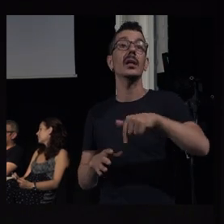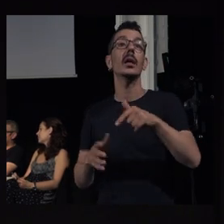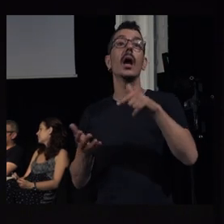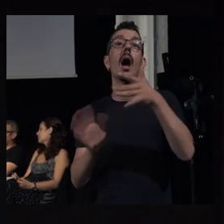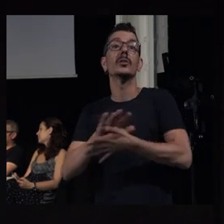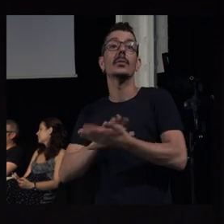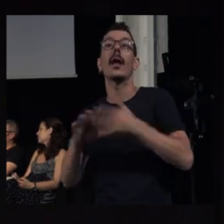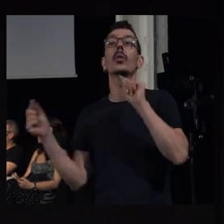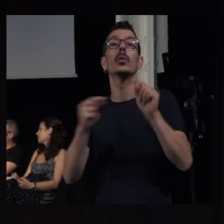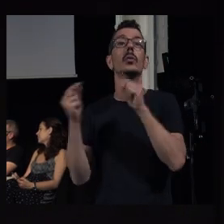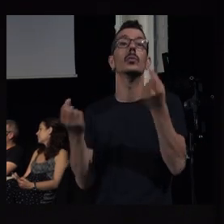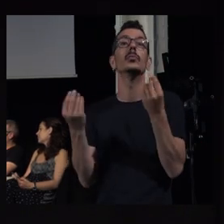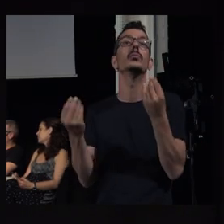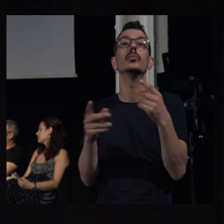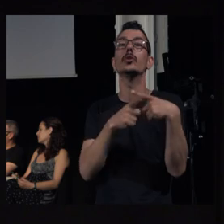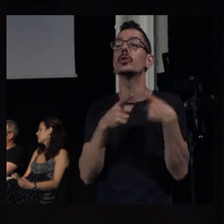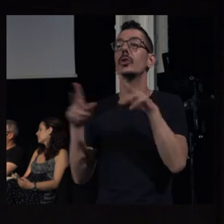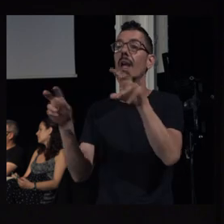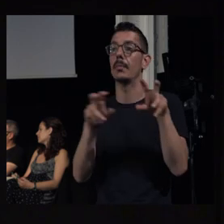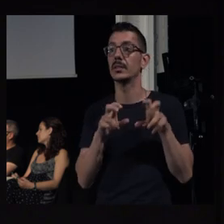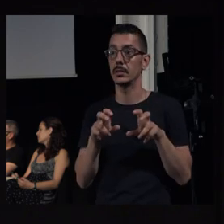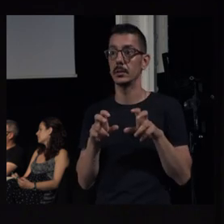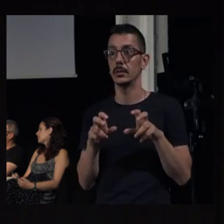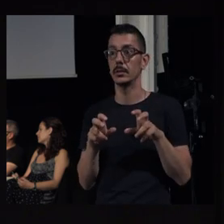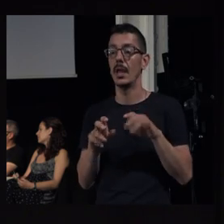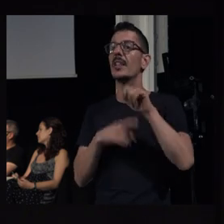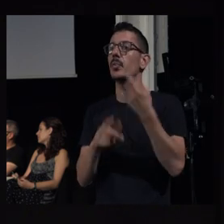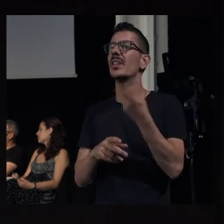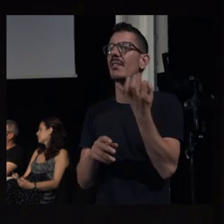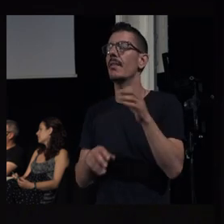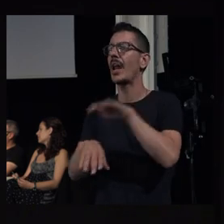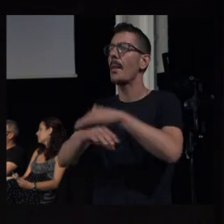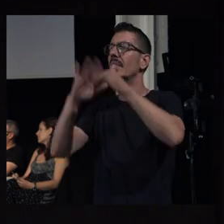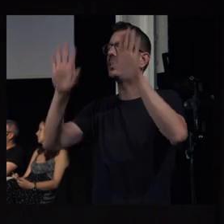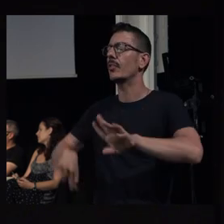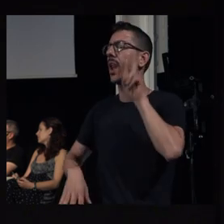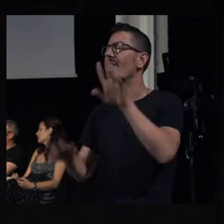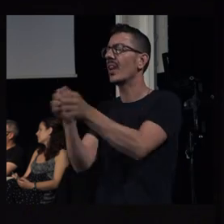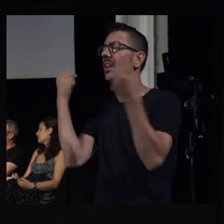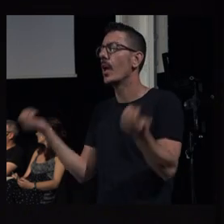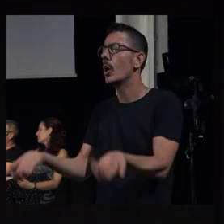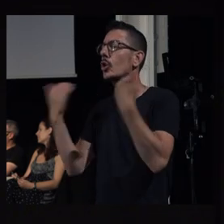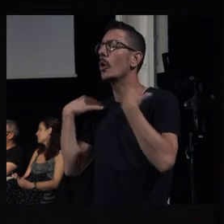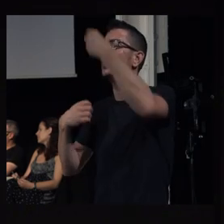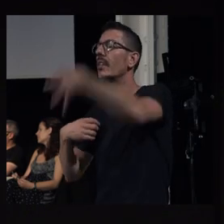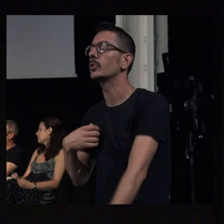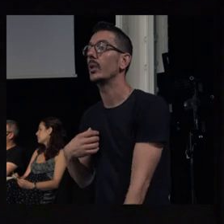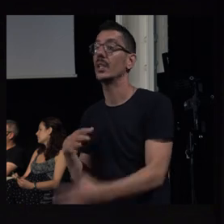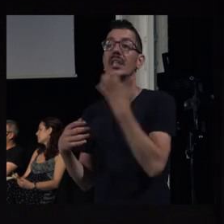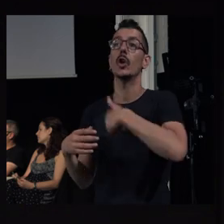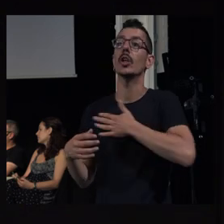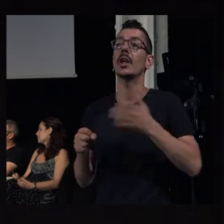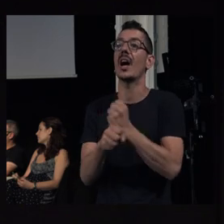luego hay que ver en la administración que trabajamos si hay competencias. Yo, por ejemplo, si quiero trabajar con trabajadoras sexuales, pero en